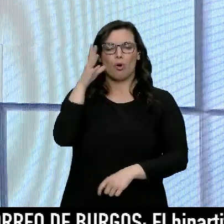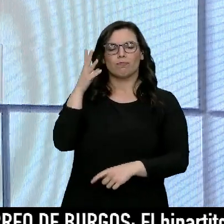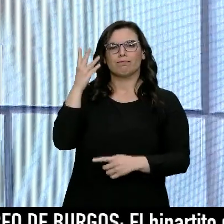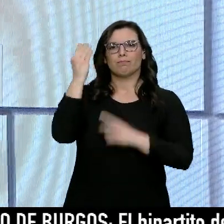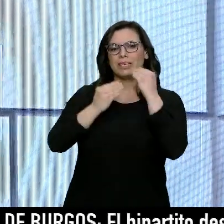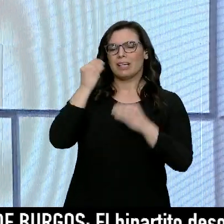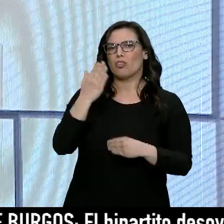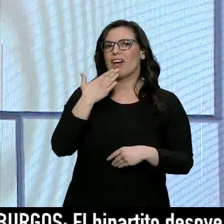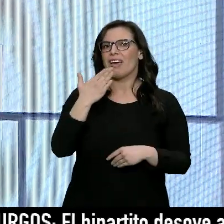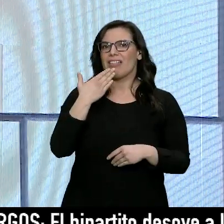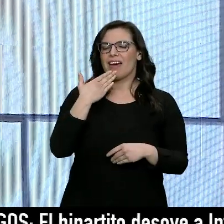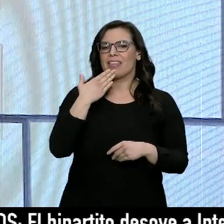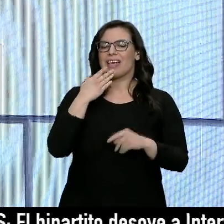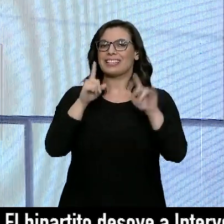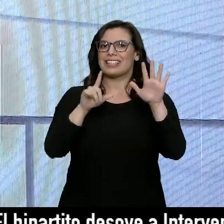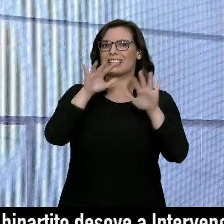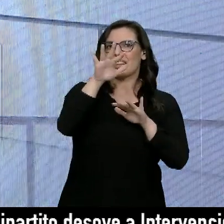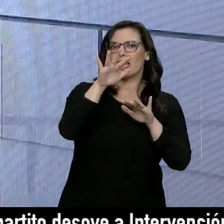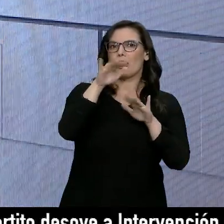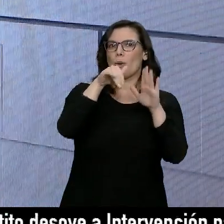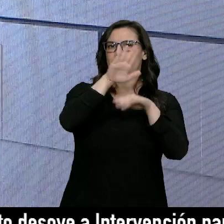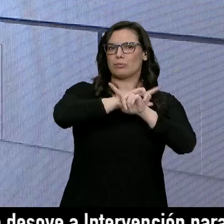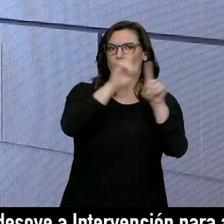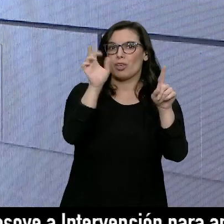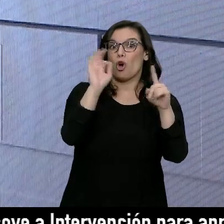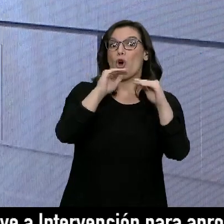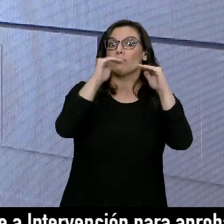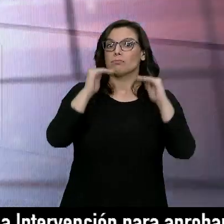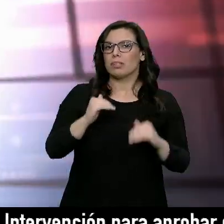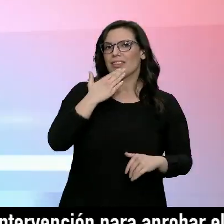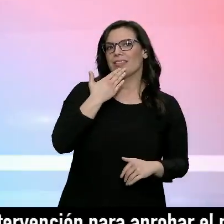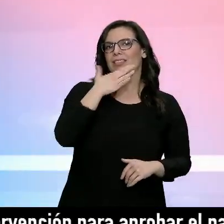esta vacuna, si los 65 o los 55 años.